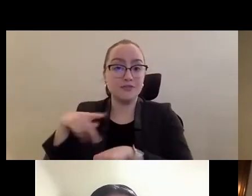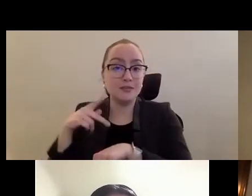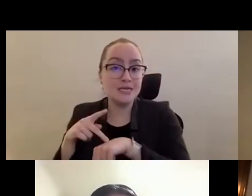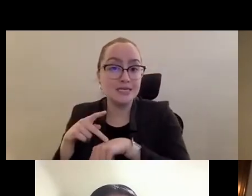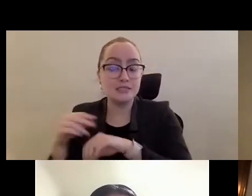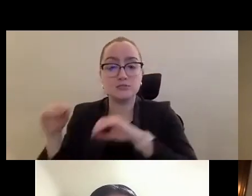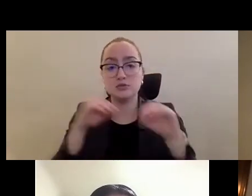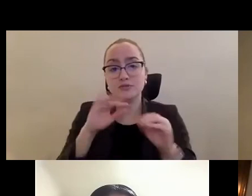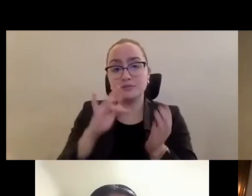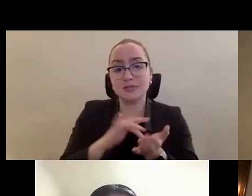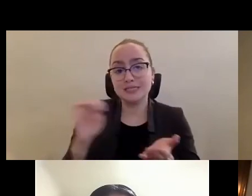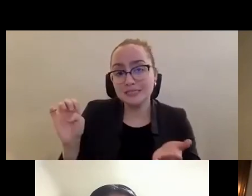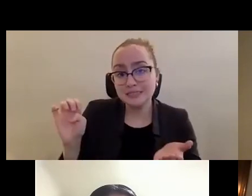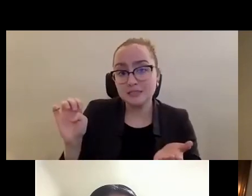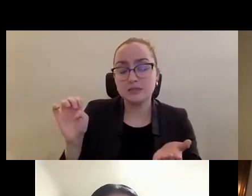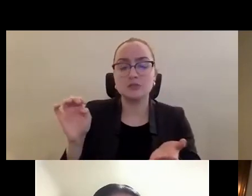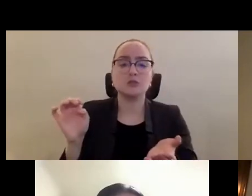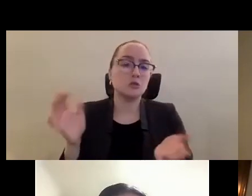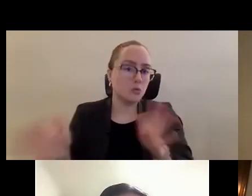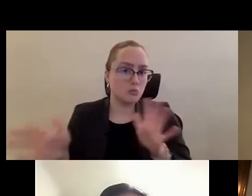van a querer venir a Estados Unidos.